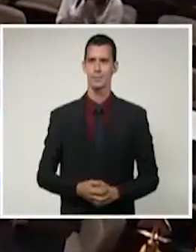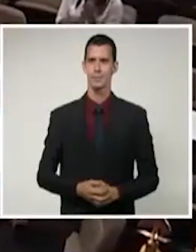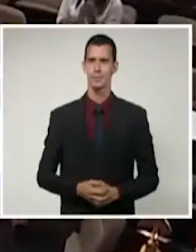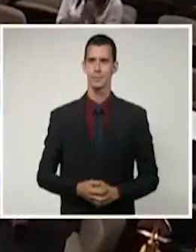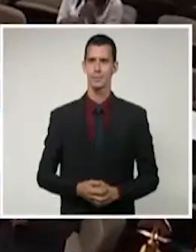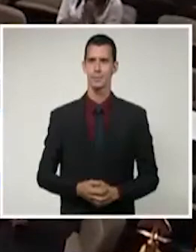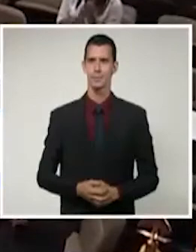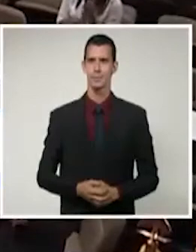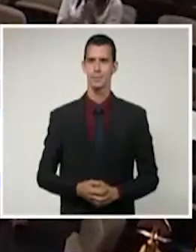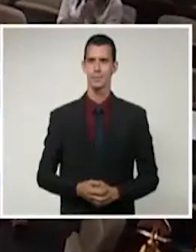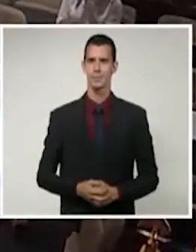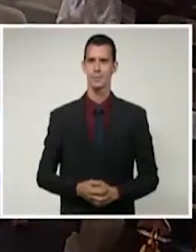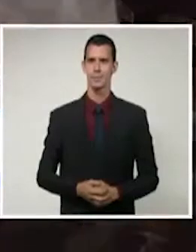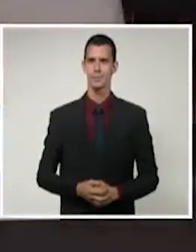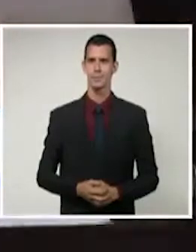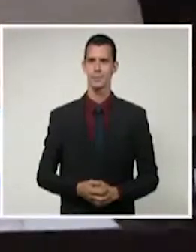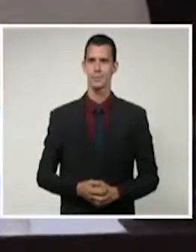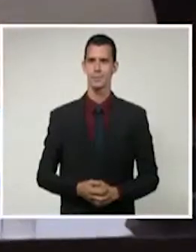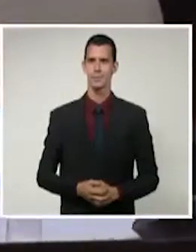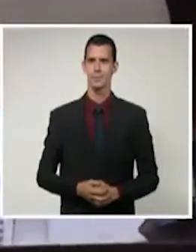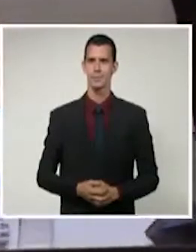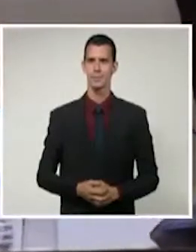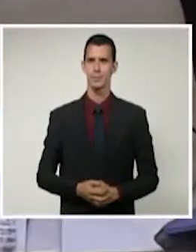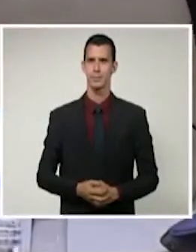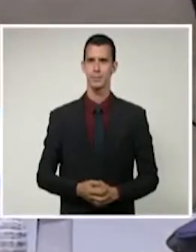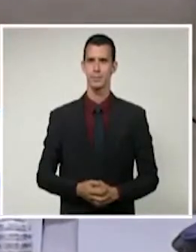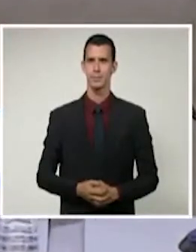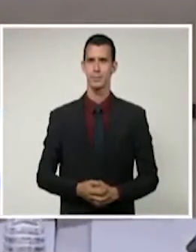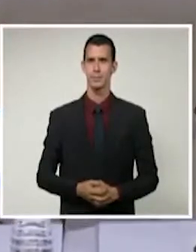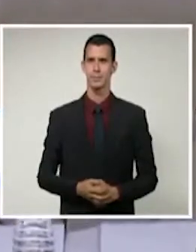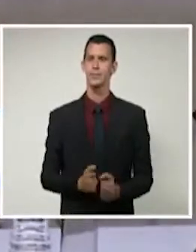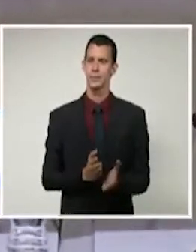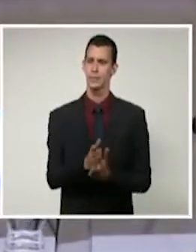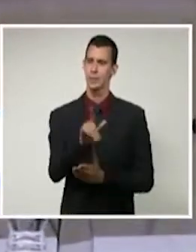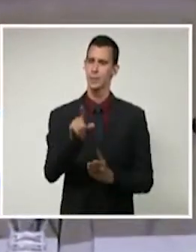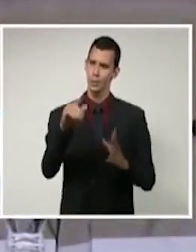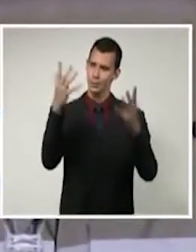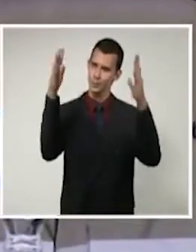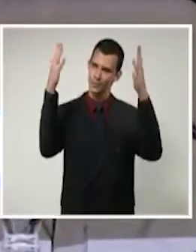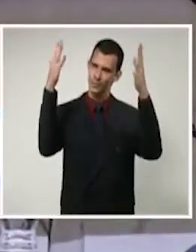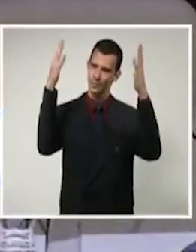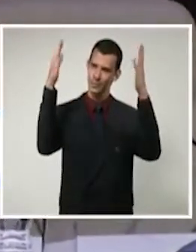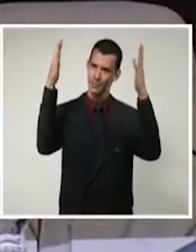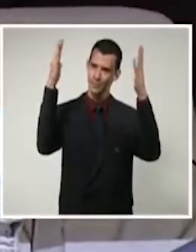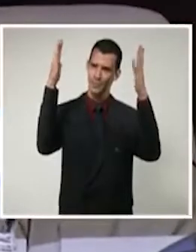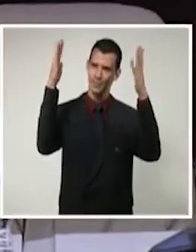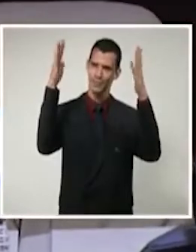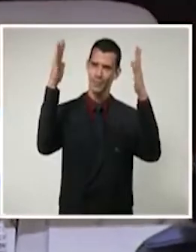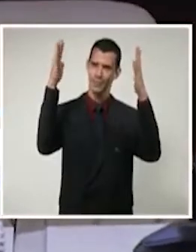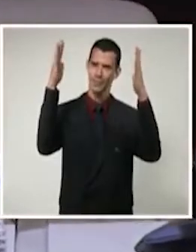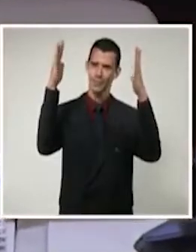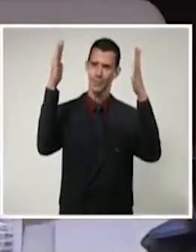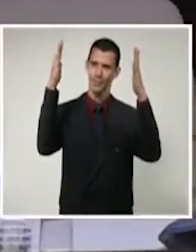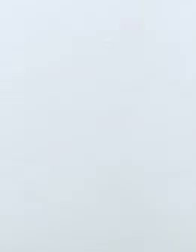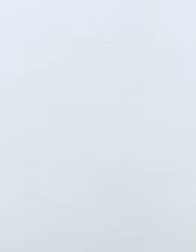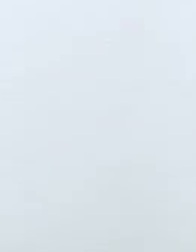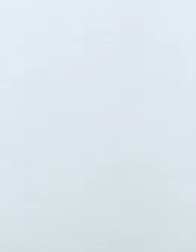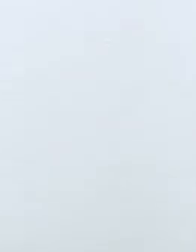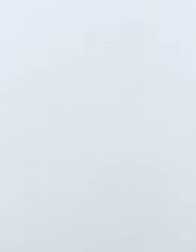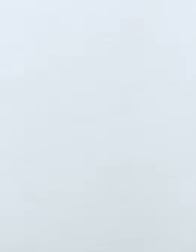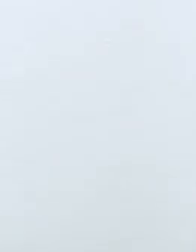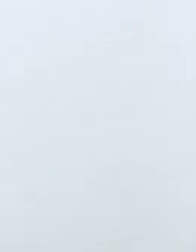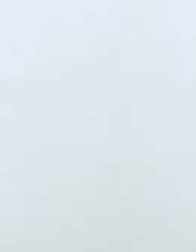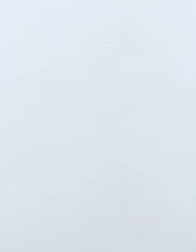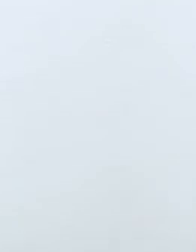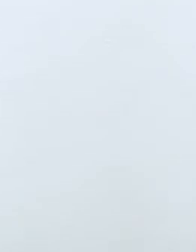cargo para el cual fue elegido el presidente de la República, Miguel Díaz-Canel Bermúdez, y anunció también al nuevo grupo político. En